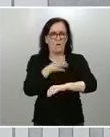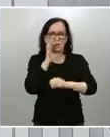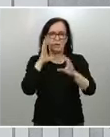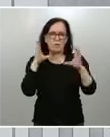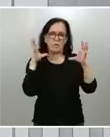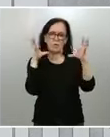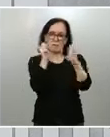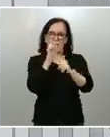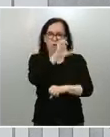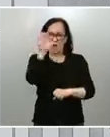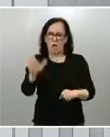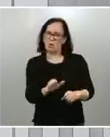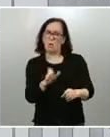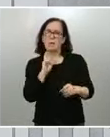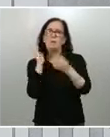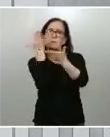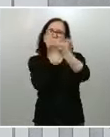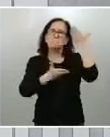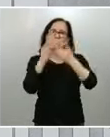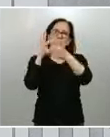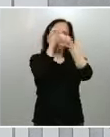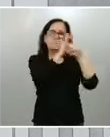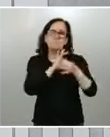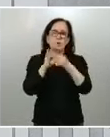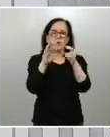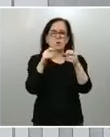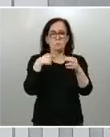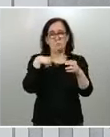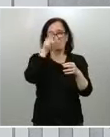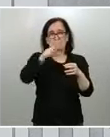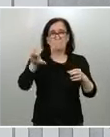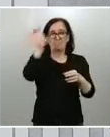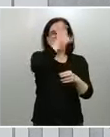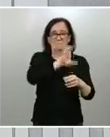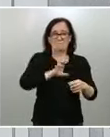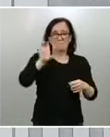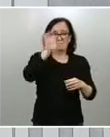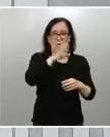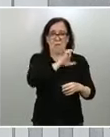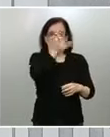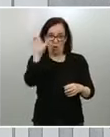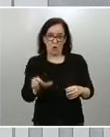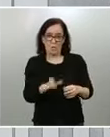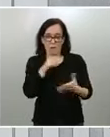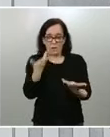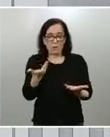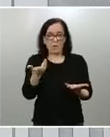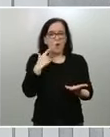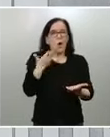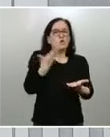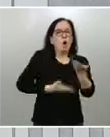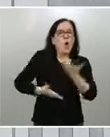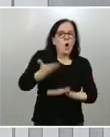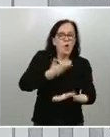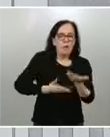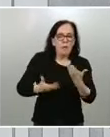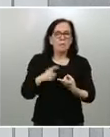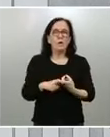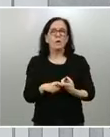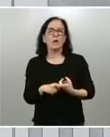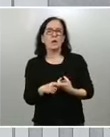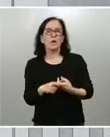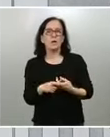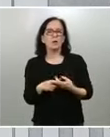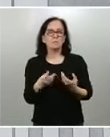con nuestros socios europeos tanto en de colaborar para que sí encuentre